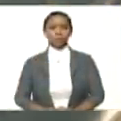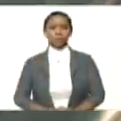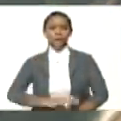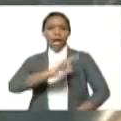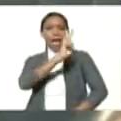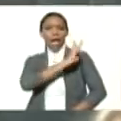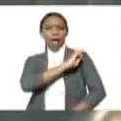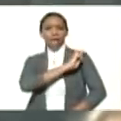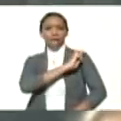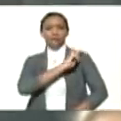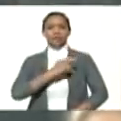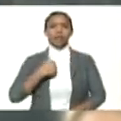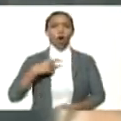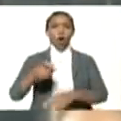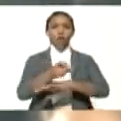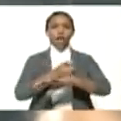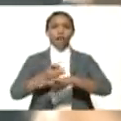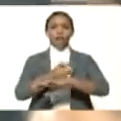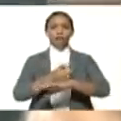de gobierno,